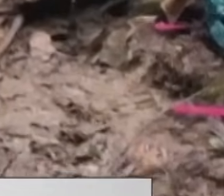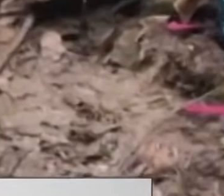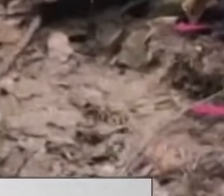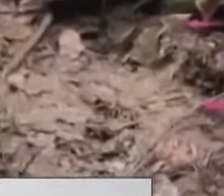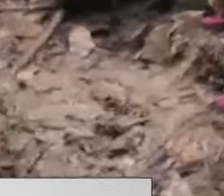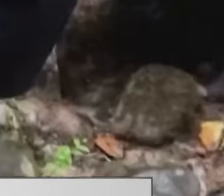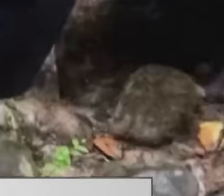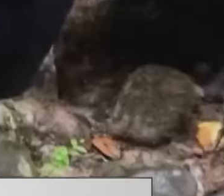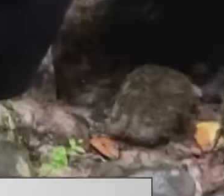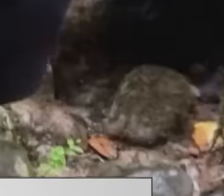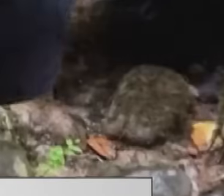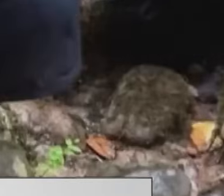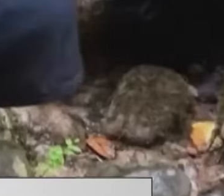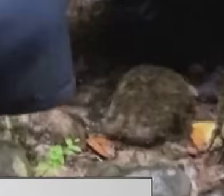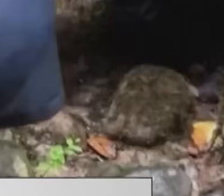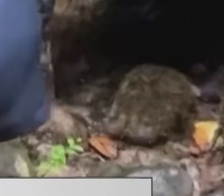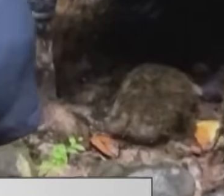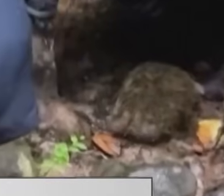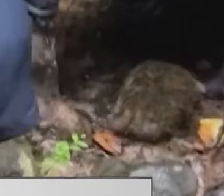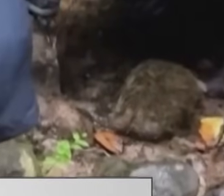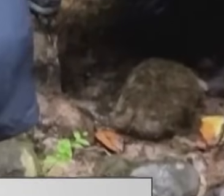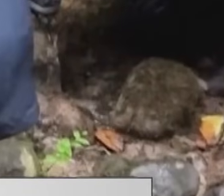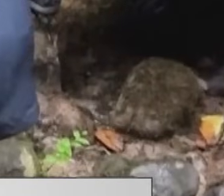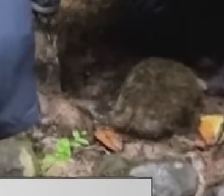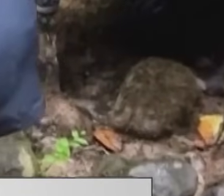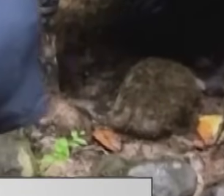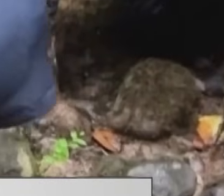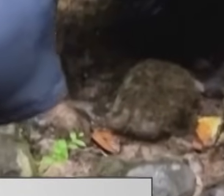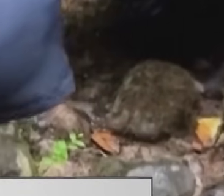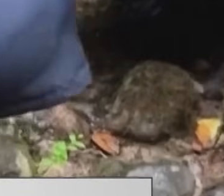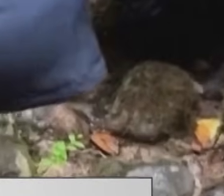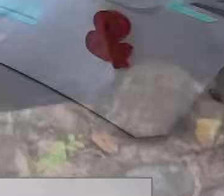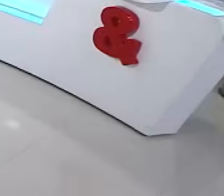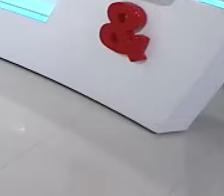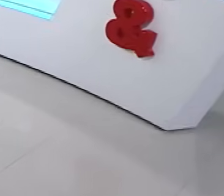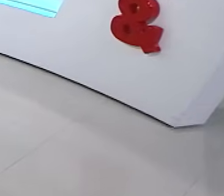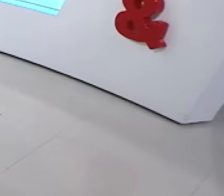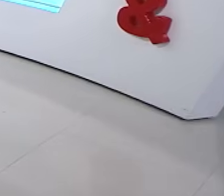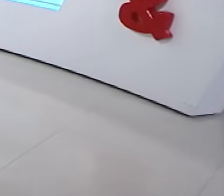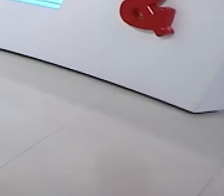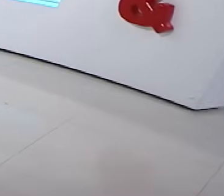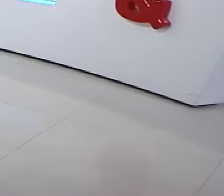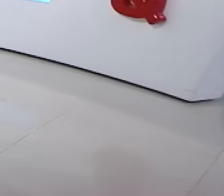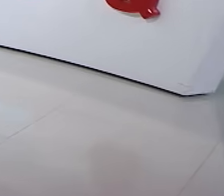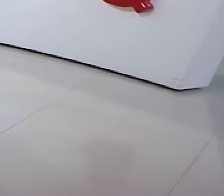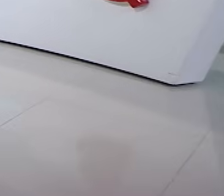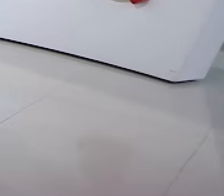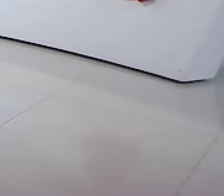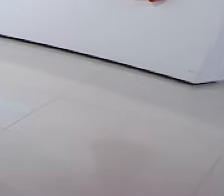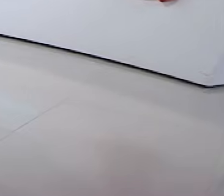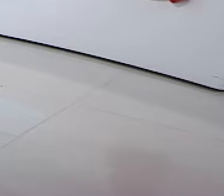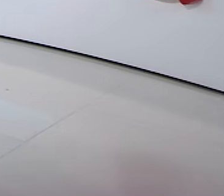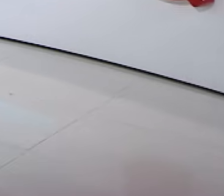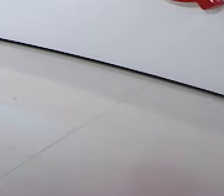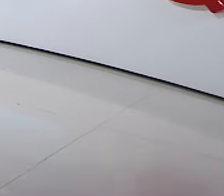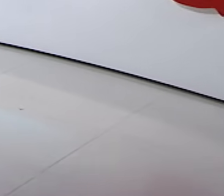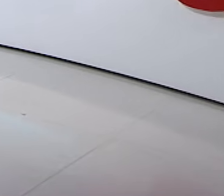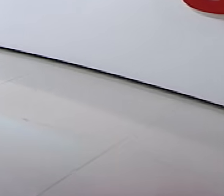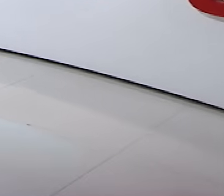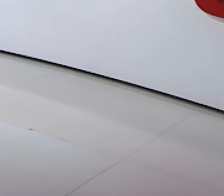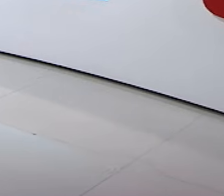del stop motion. Esto y más en las noticias del entretenimiento. Con Luisa Tobo.